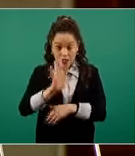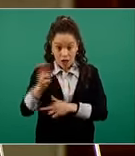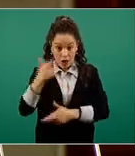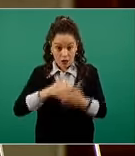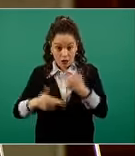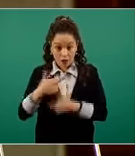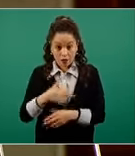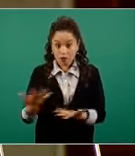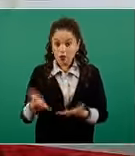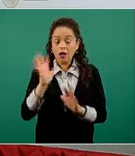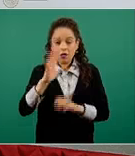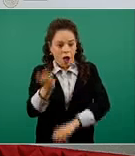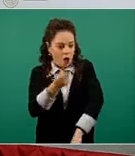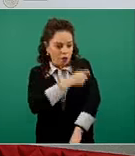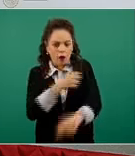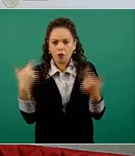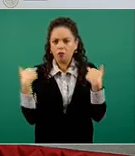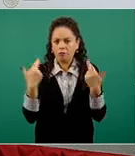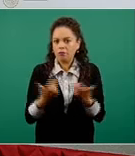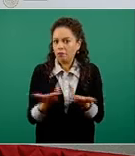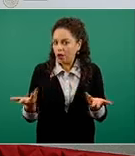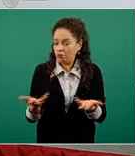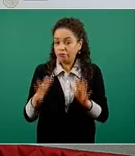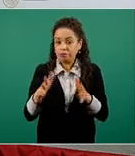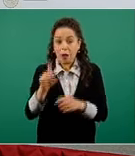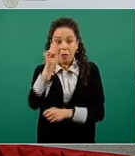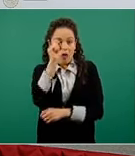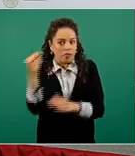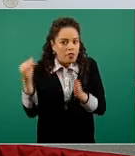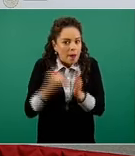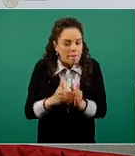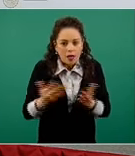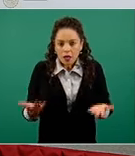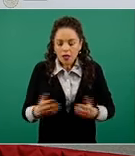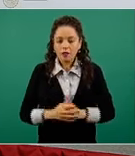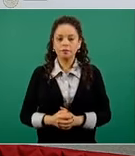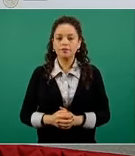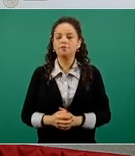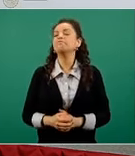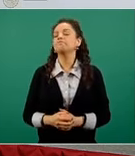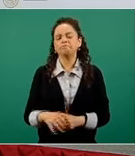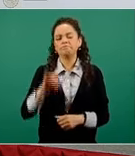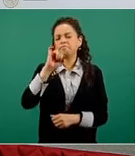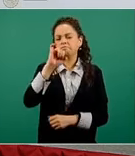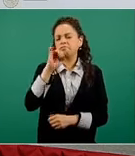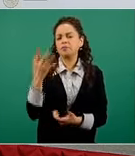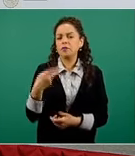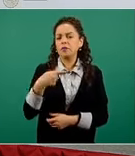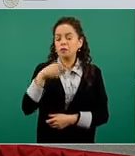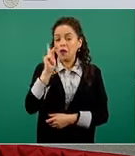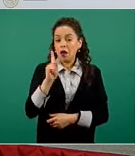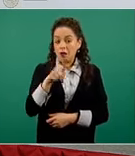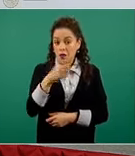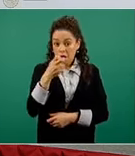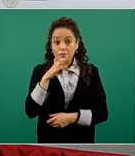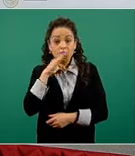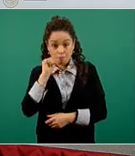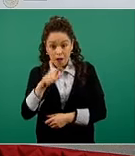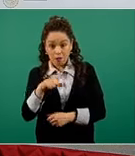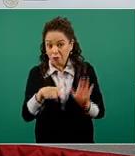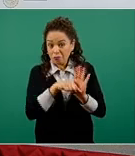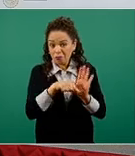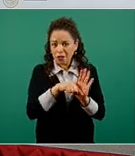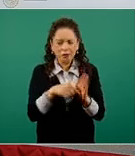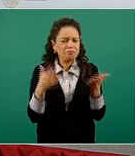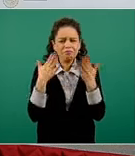20,000 mínimo. Sí, de hecho no habría, digamos, ninguna repercusión negativa, ¿verdad? En el sentido de que